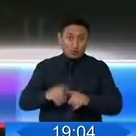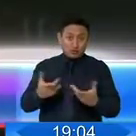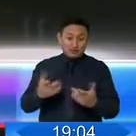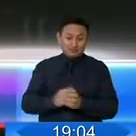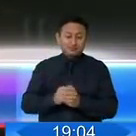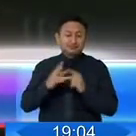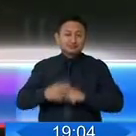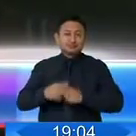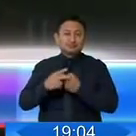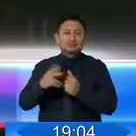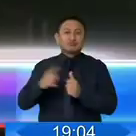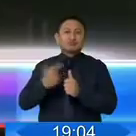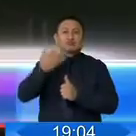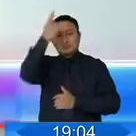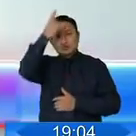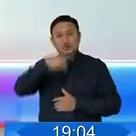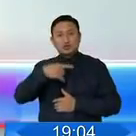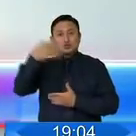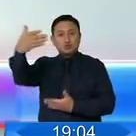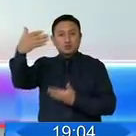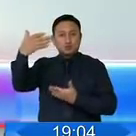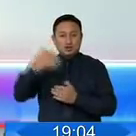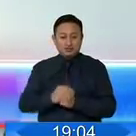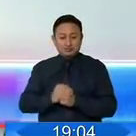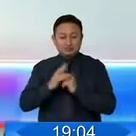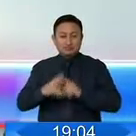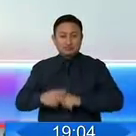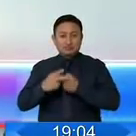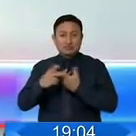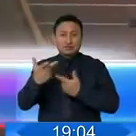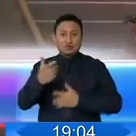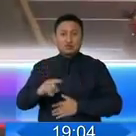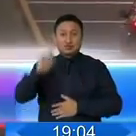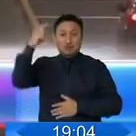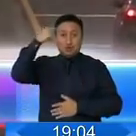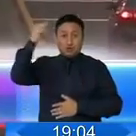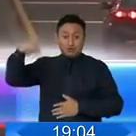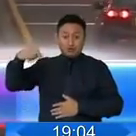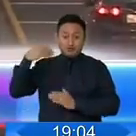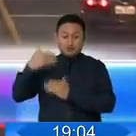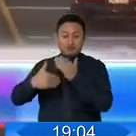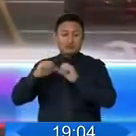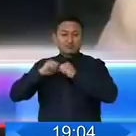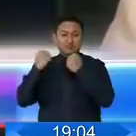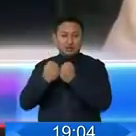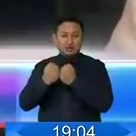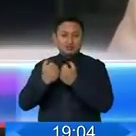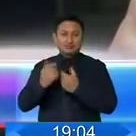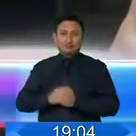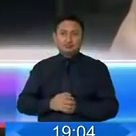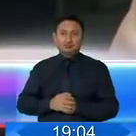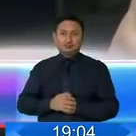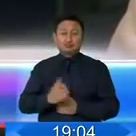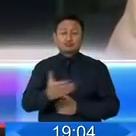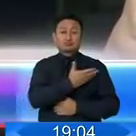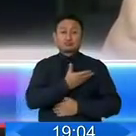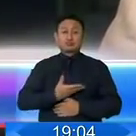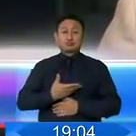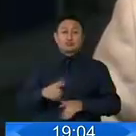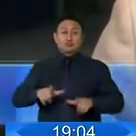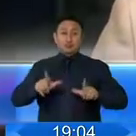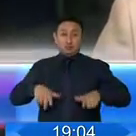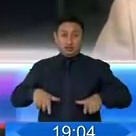empezar por una decisión política que empiece desde el Ejecutivo y que involucre a la sociedad. Y el señor presidente tiene que